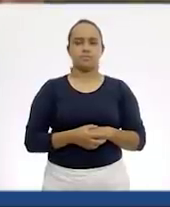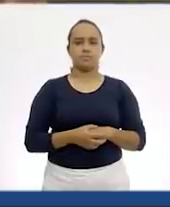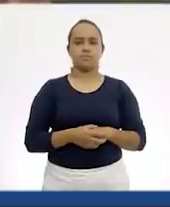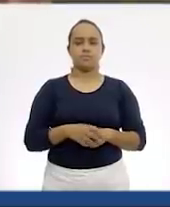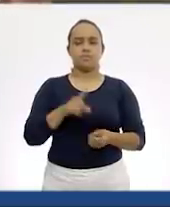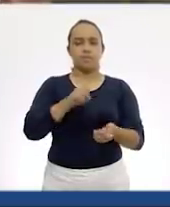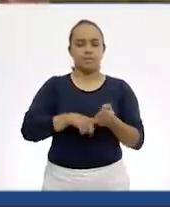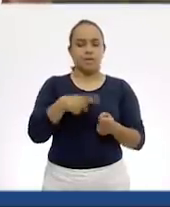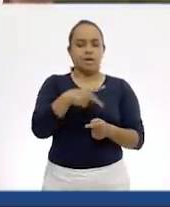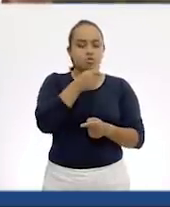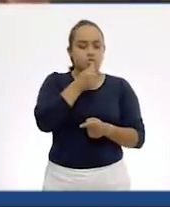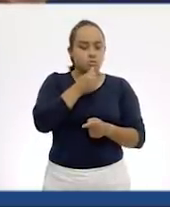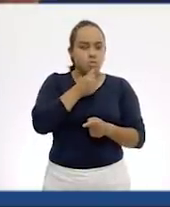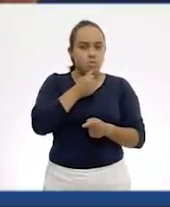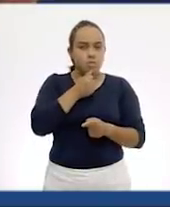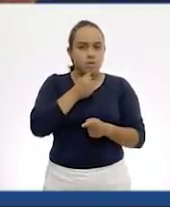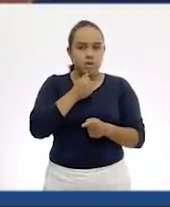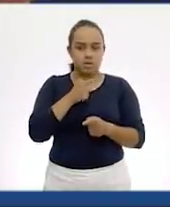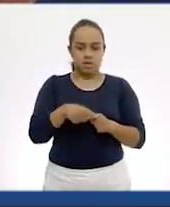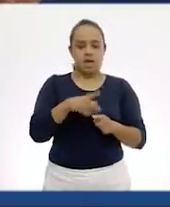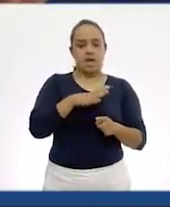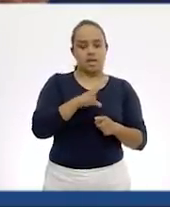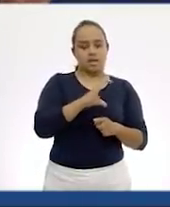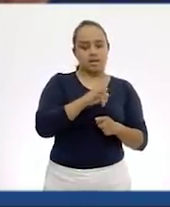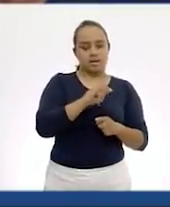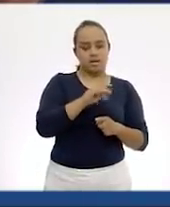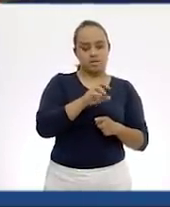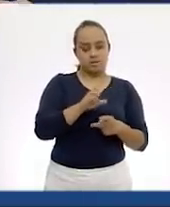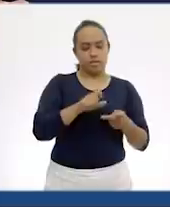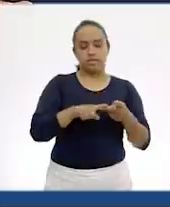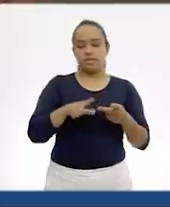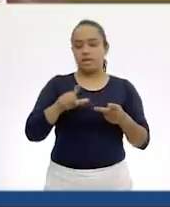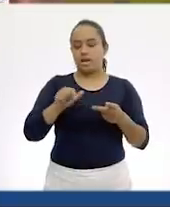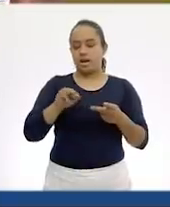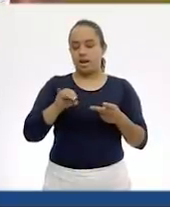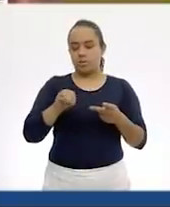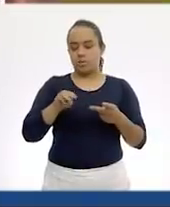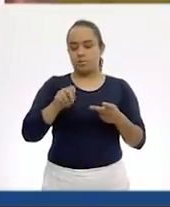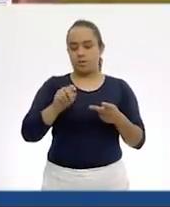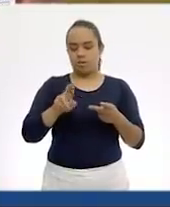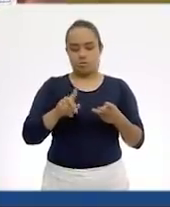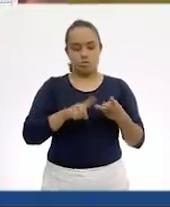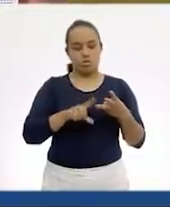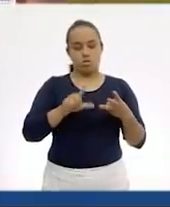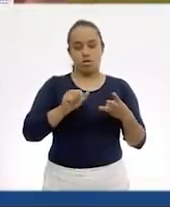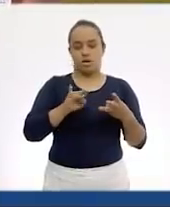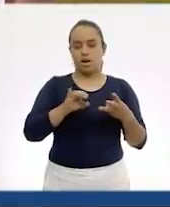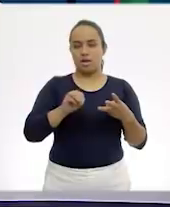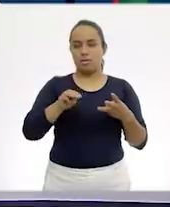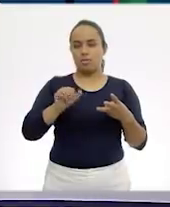entrada de la vagina, integrada por el clítoris, los labios menores y los labios mayores.